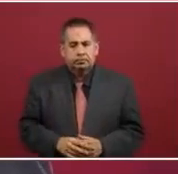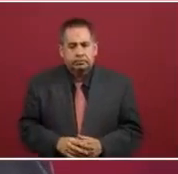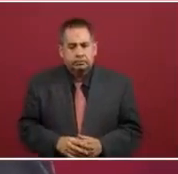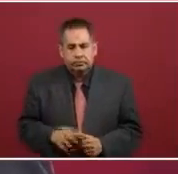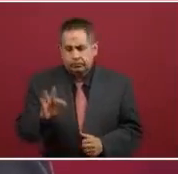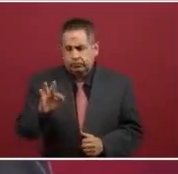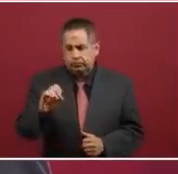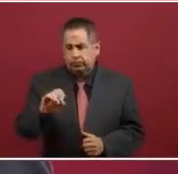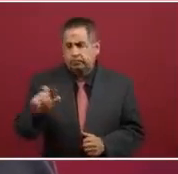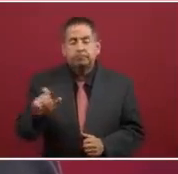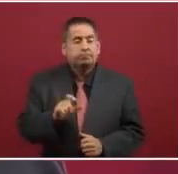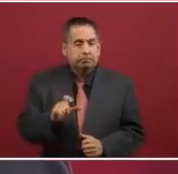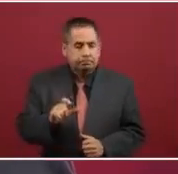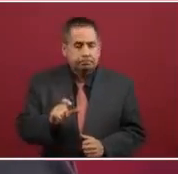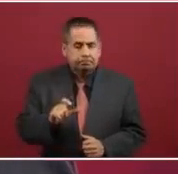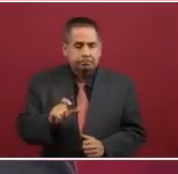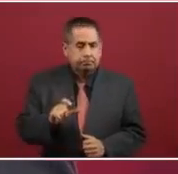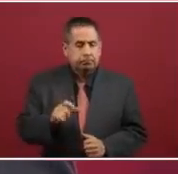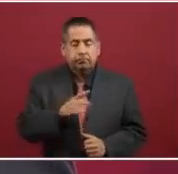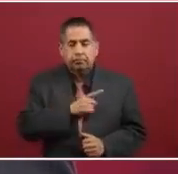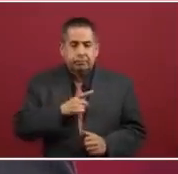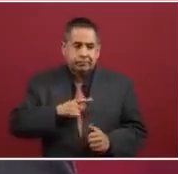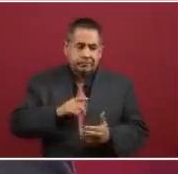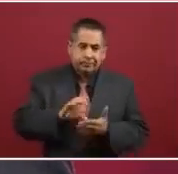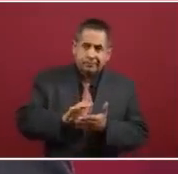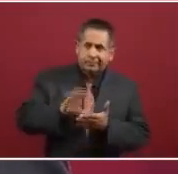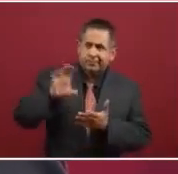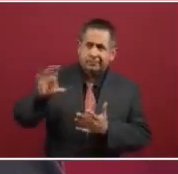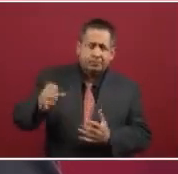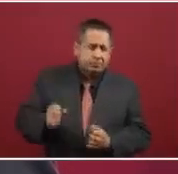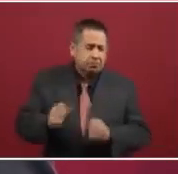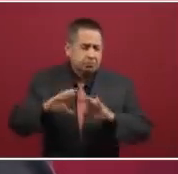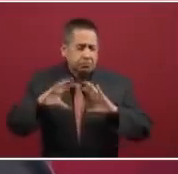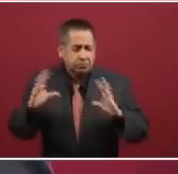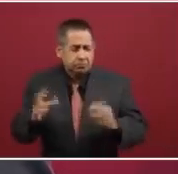Fox dejó una deuda pública